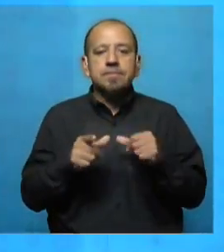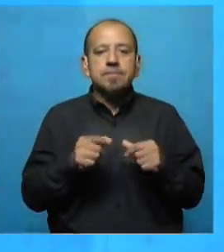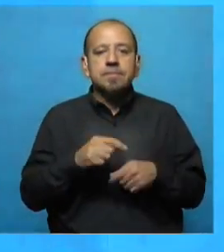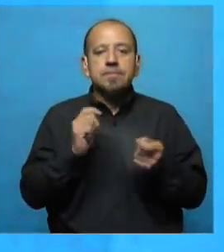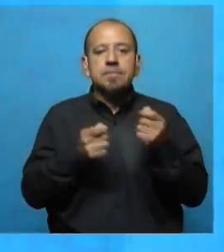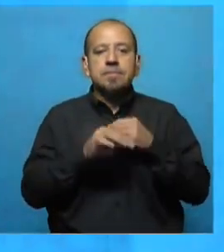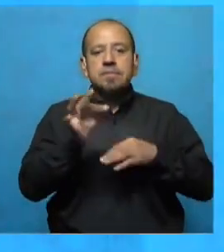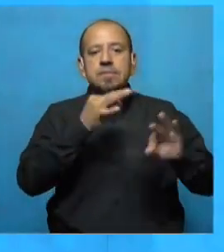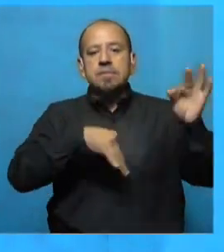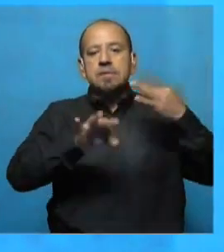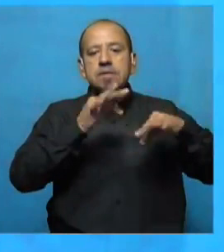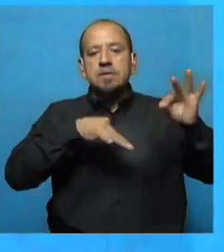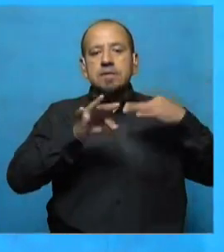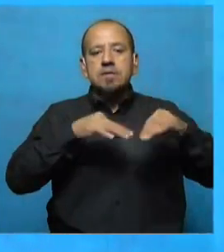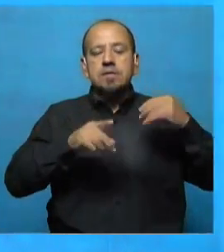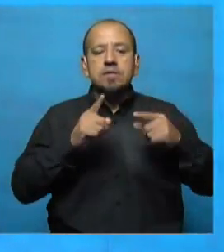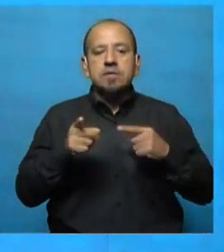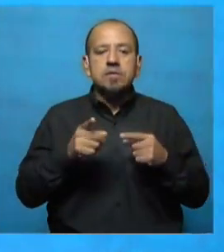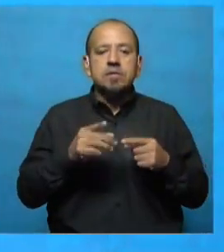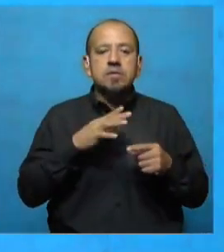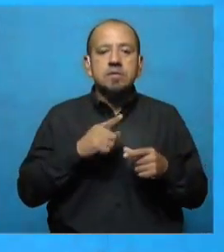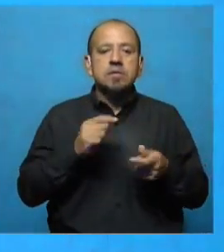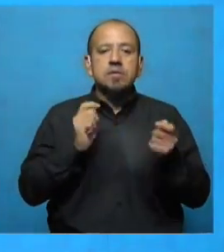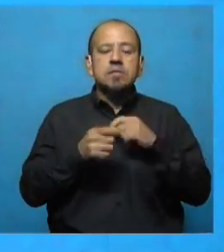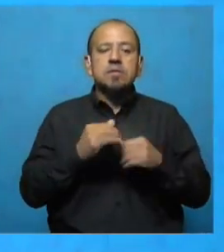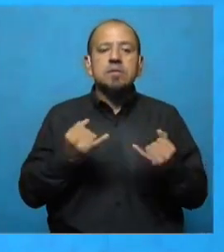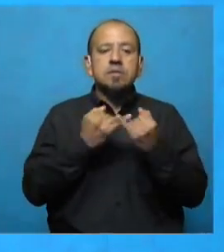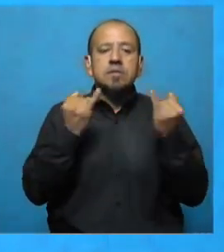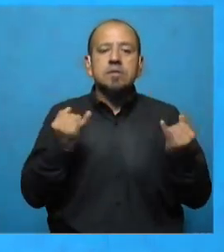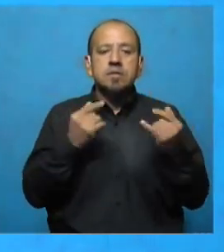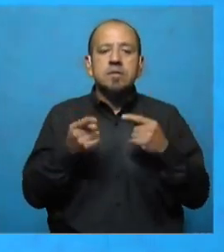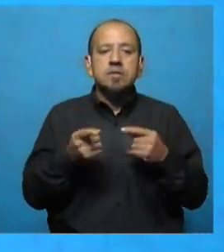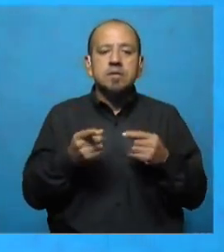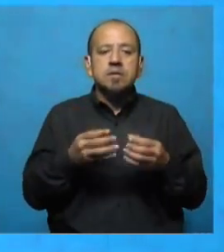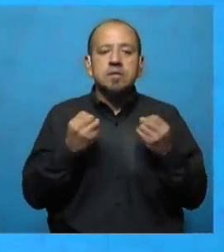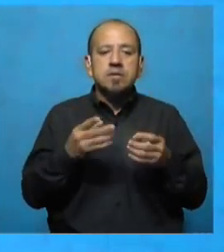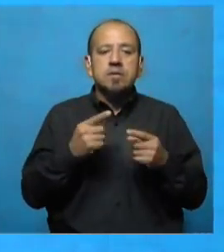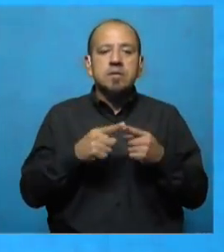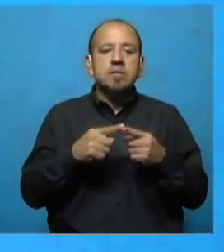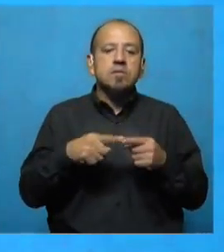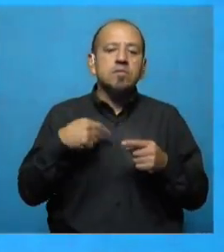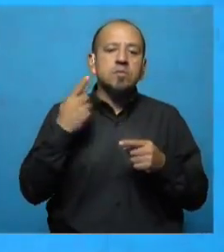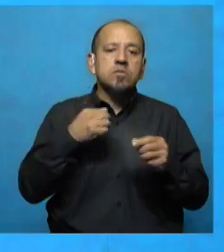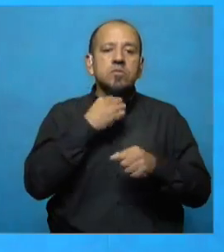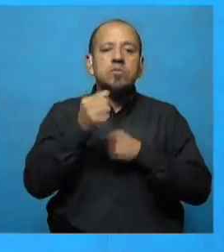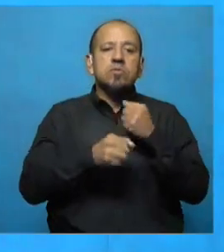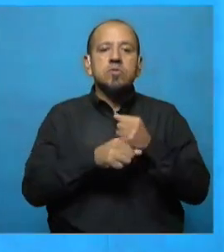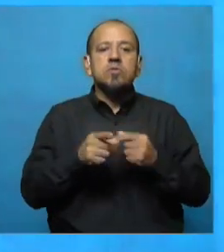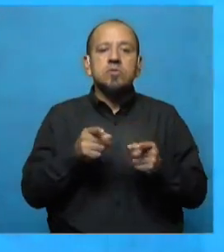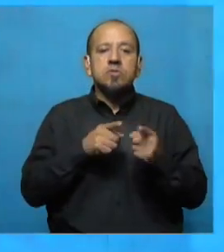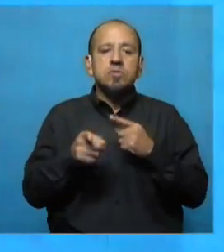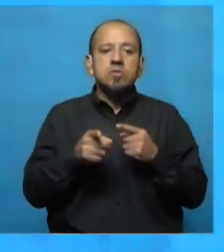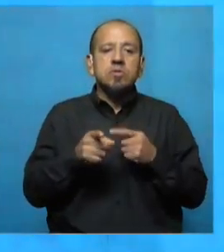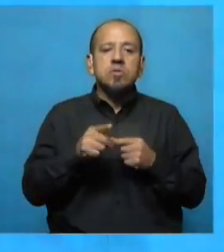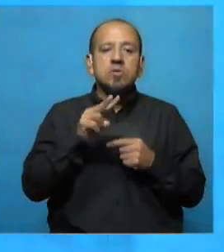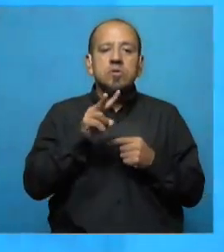de teatro Esa es la primer gran novedad y vamos a cambiar de día porque el año que viene queremos salir en vivo vamos vamos a